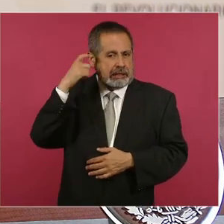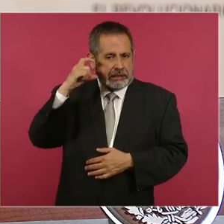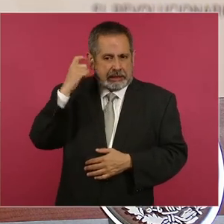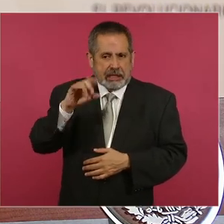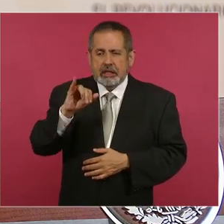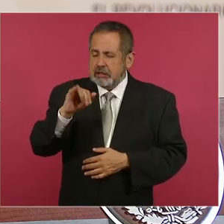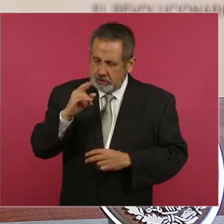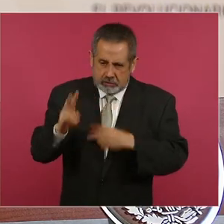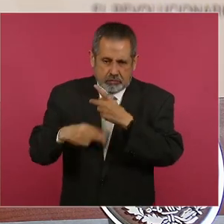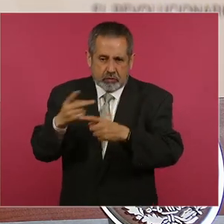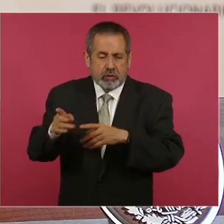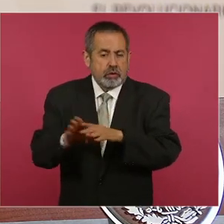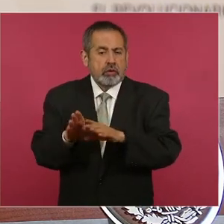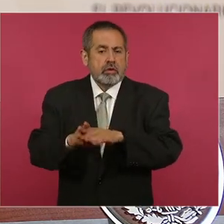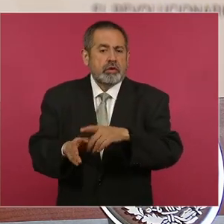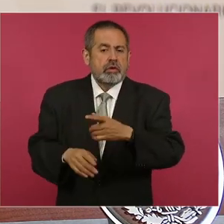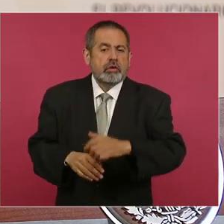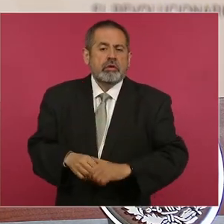Querétaro.